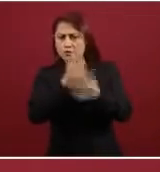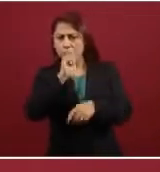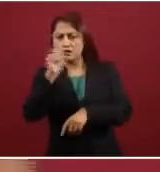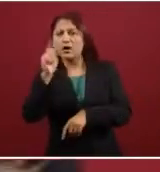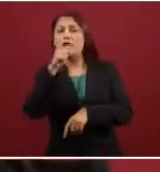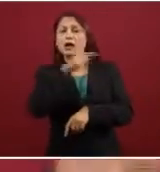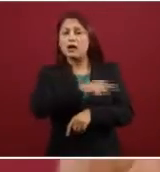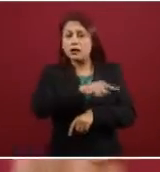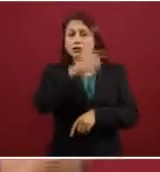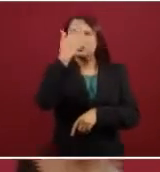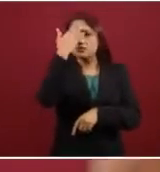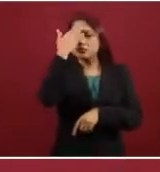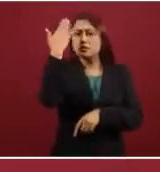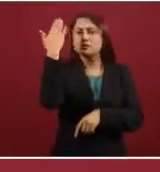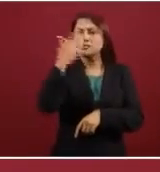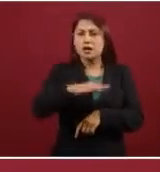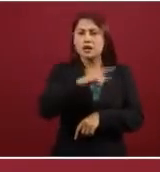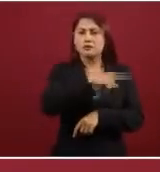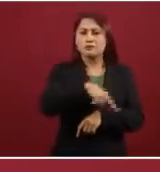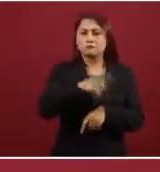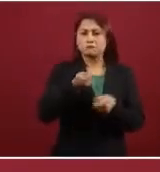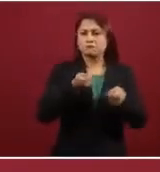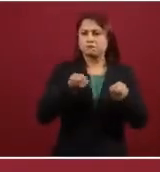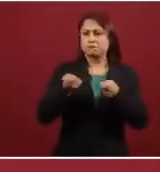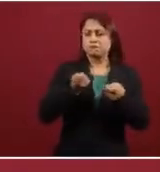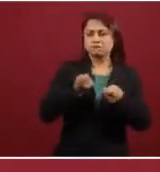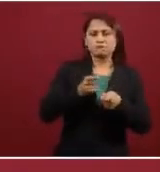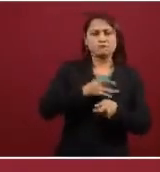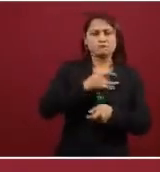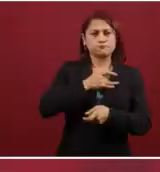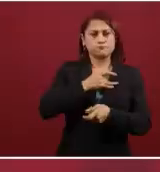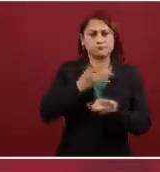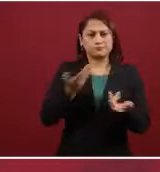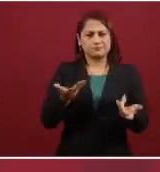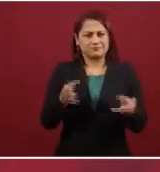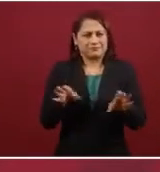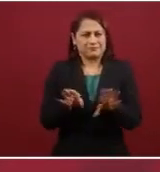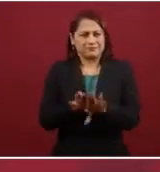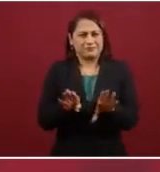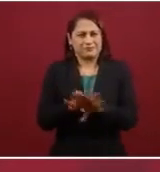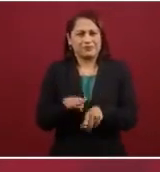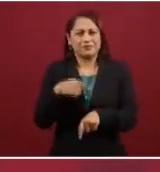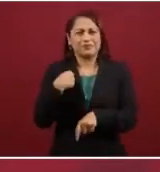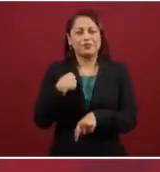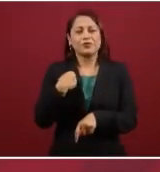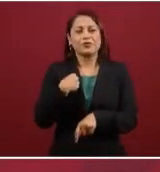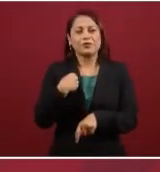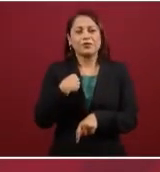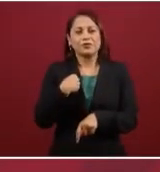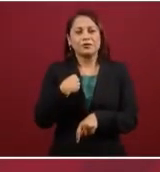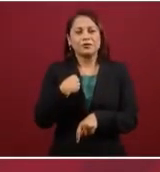Entonces, no, ¿cómo voy a estar una semana